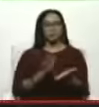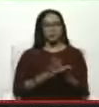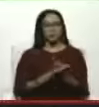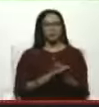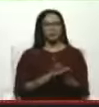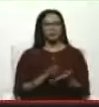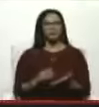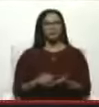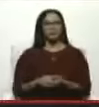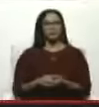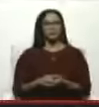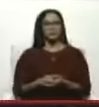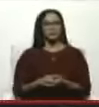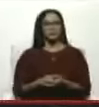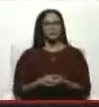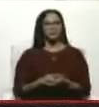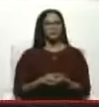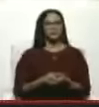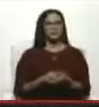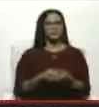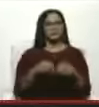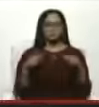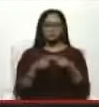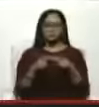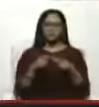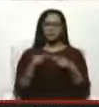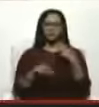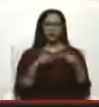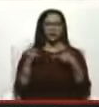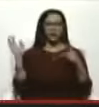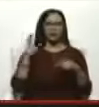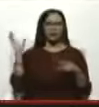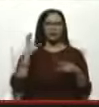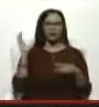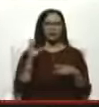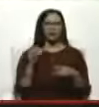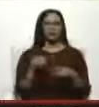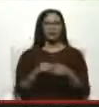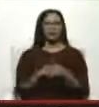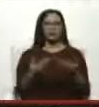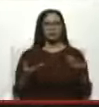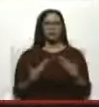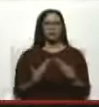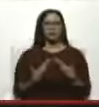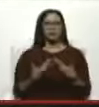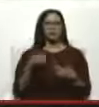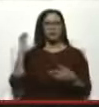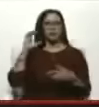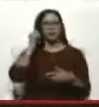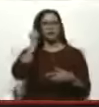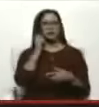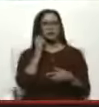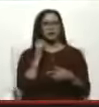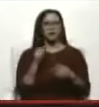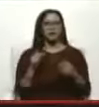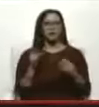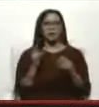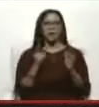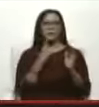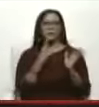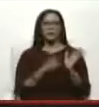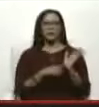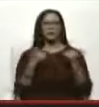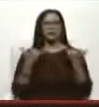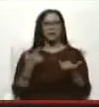Bien, le vamos a pedir a mi equipo de producción allá en Caracas que nos coloque las imágenes del estado Sucre a pantalla completa, porque ya